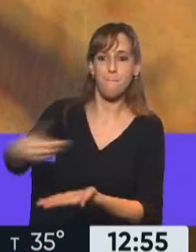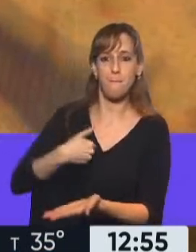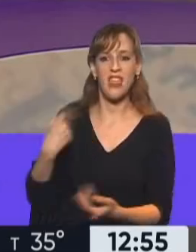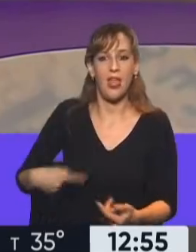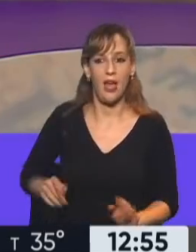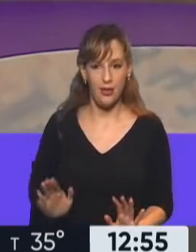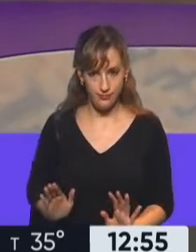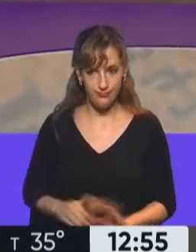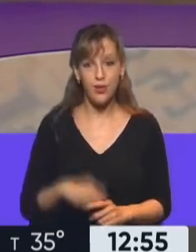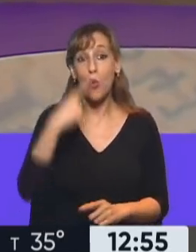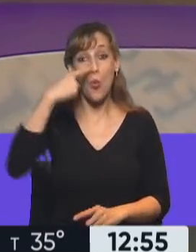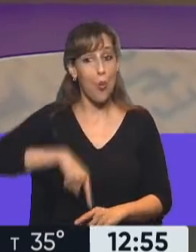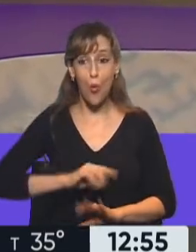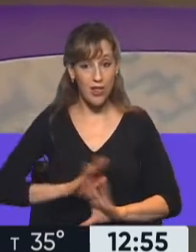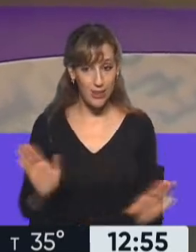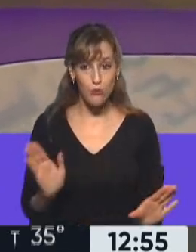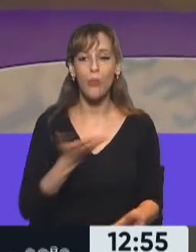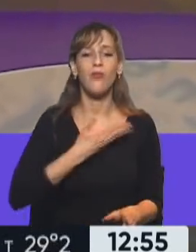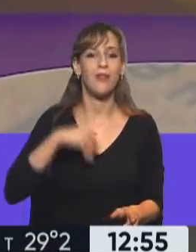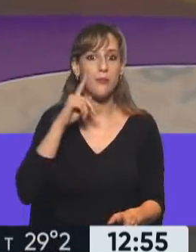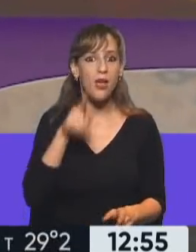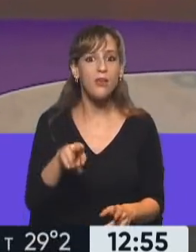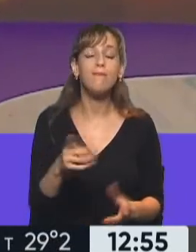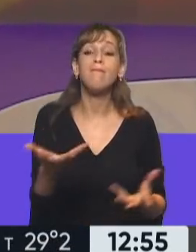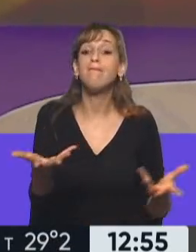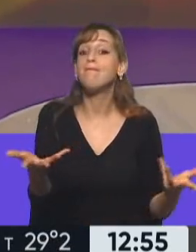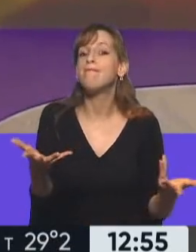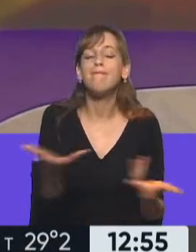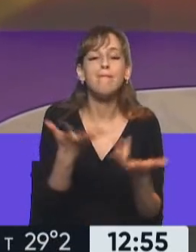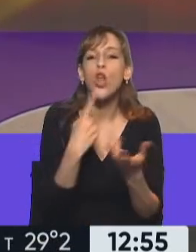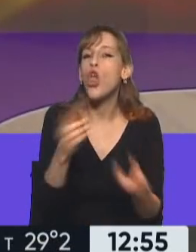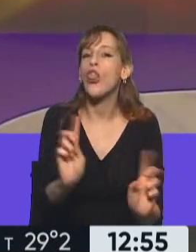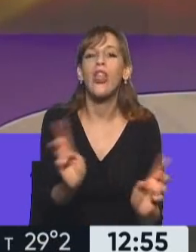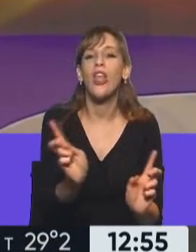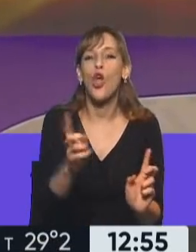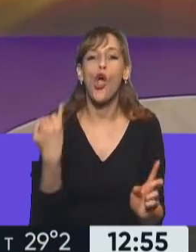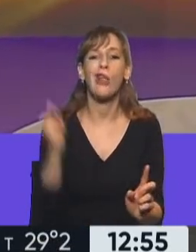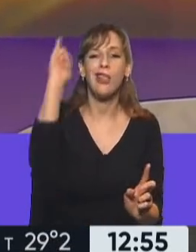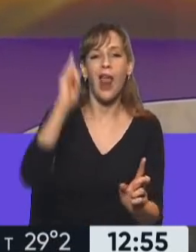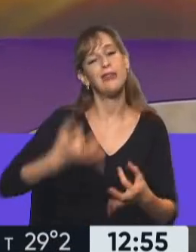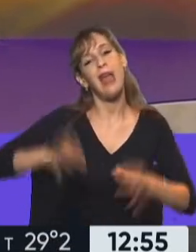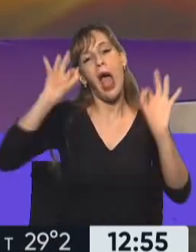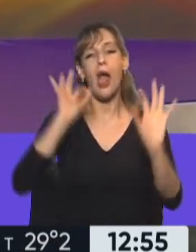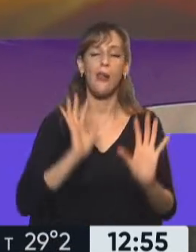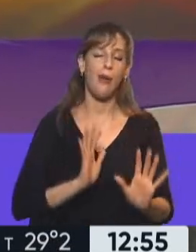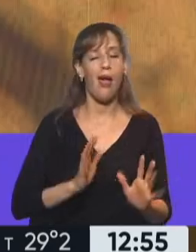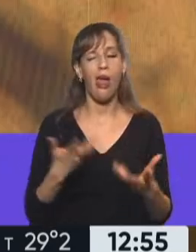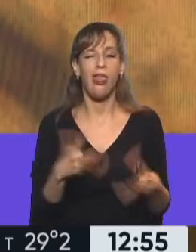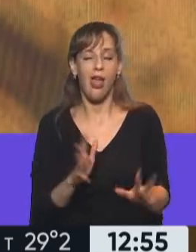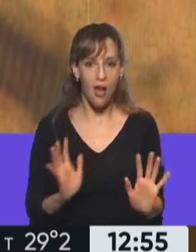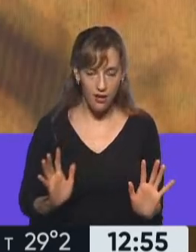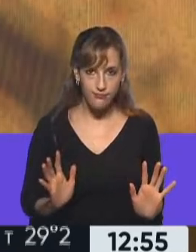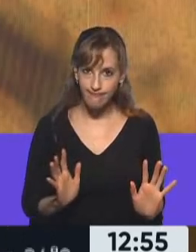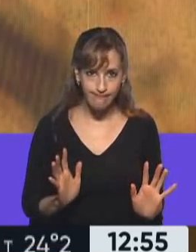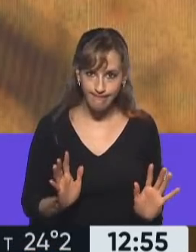cerrar, el Fondo Monetario Internacional todavía no dijo que nos iba a condonar la sobretasa. Y por último, este acuerdo per